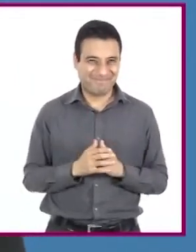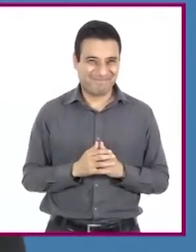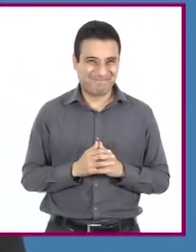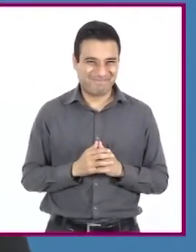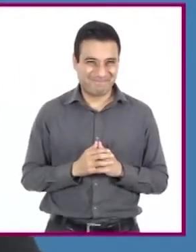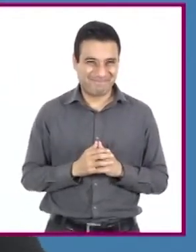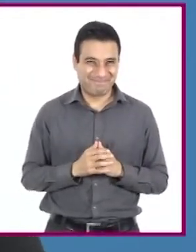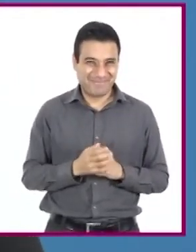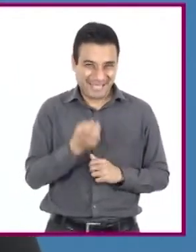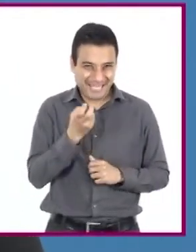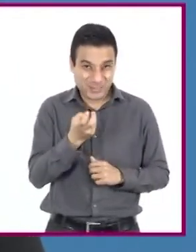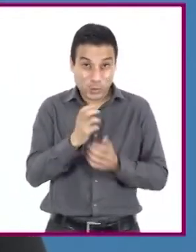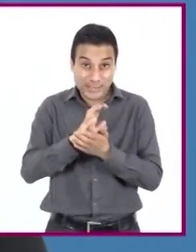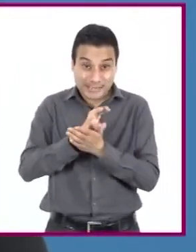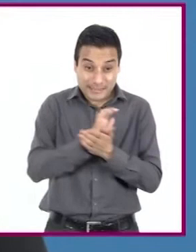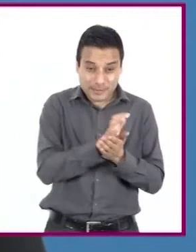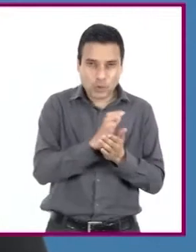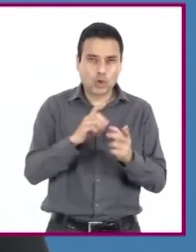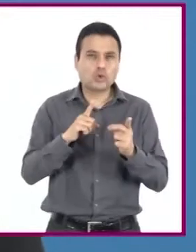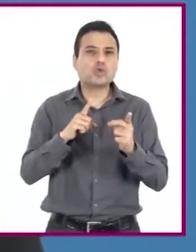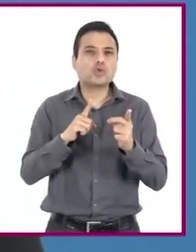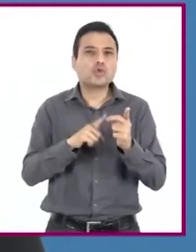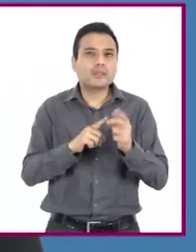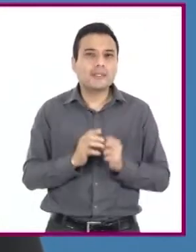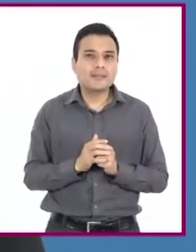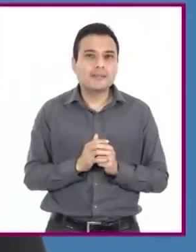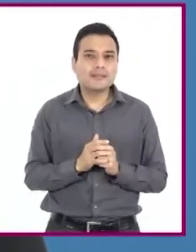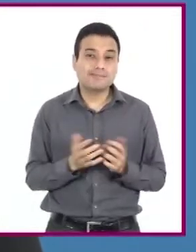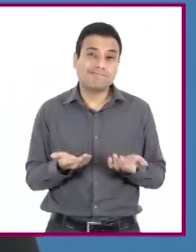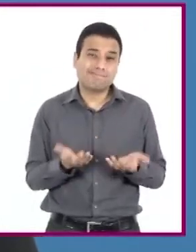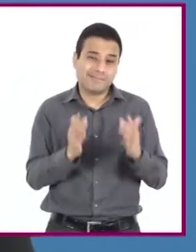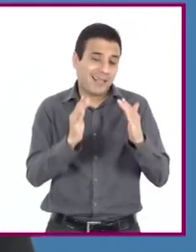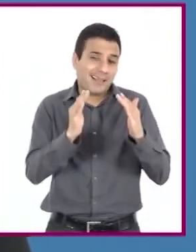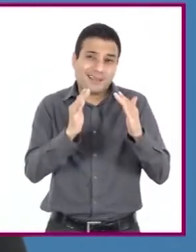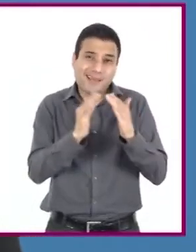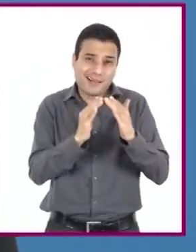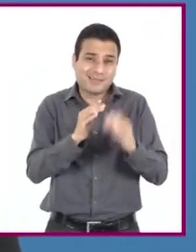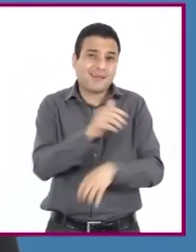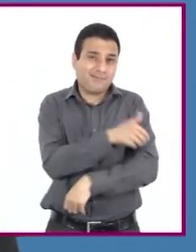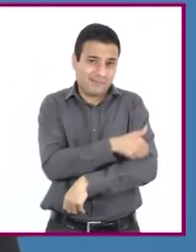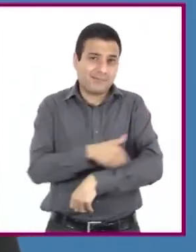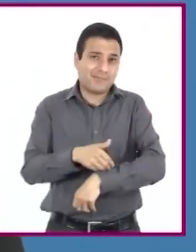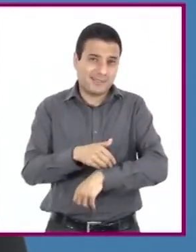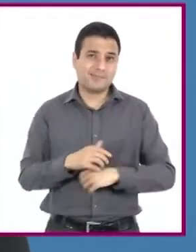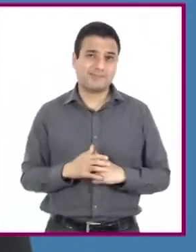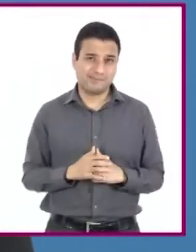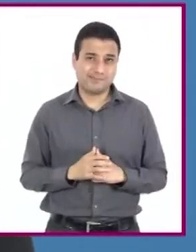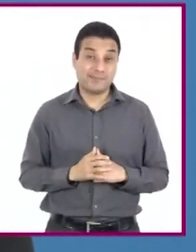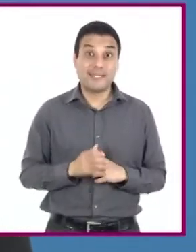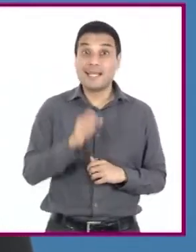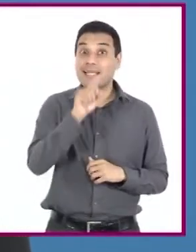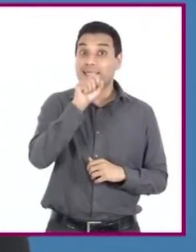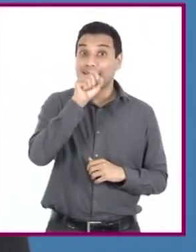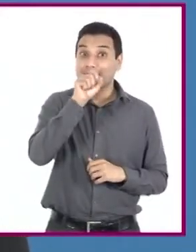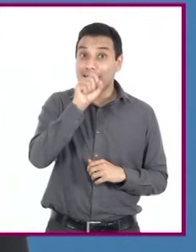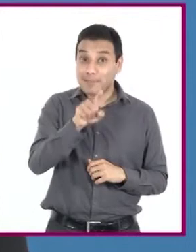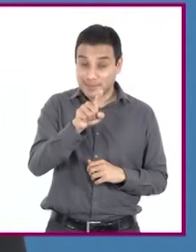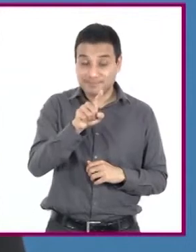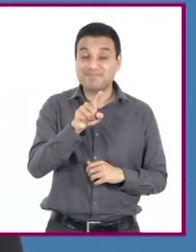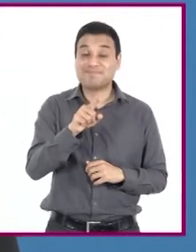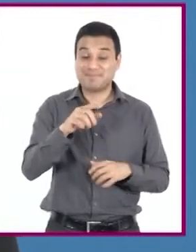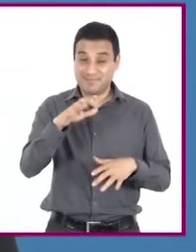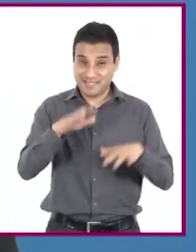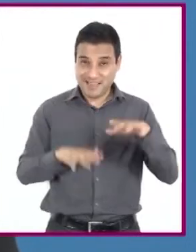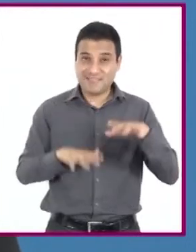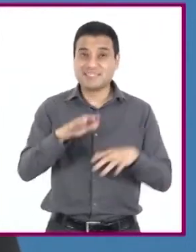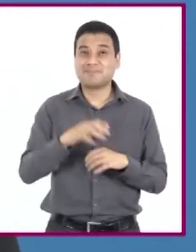suceder en el espacio privado, como sucedió en el ejemplo que acabamos de revisar, pero también puede suceder